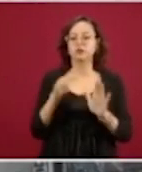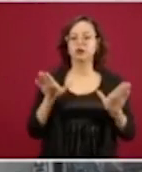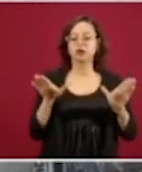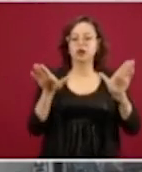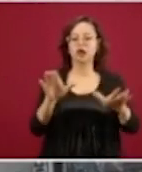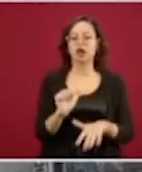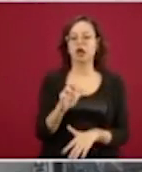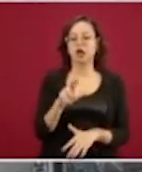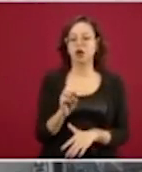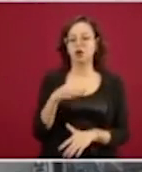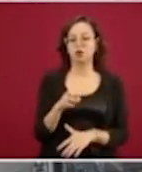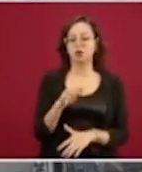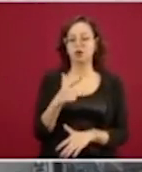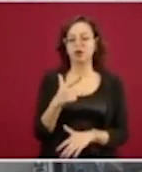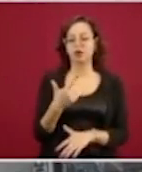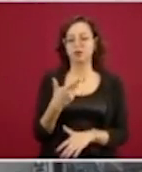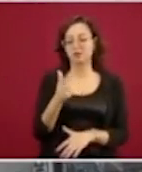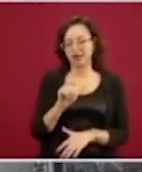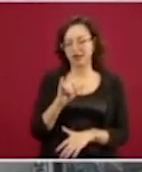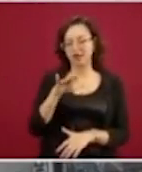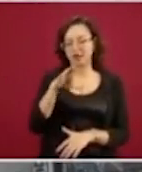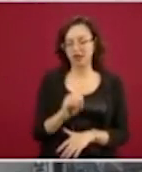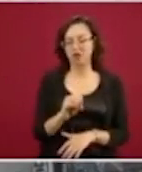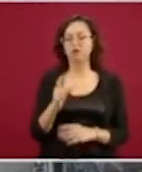y se recogieron los primeros 725 mil